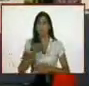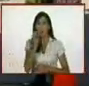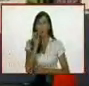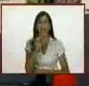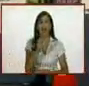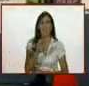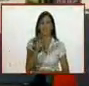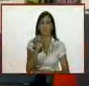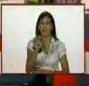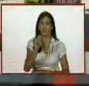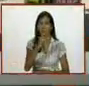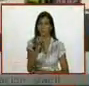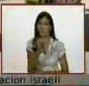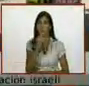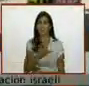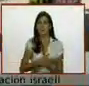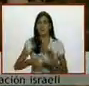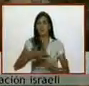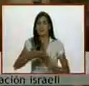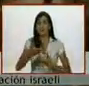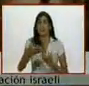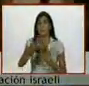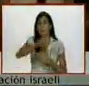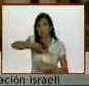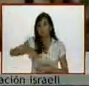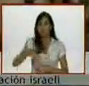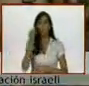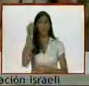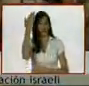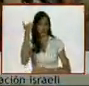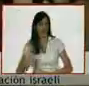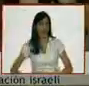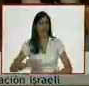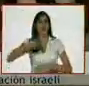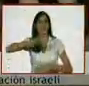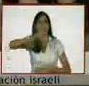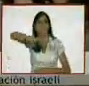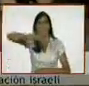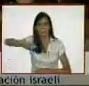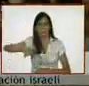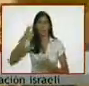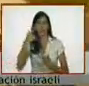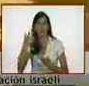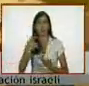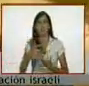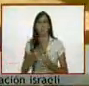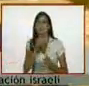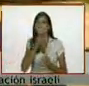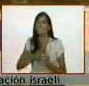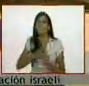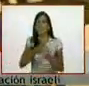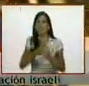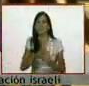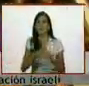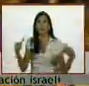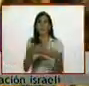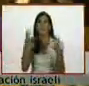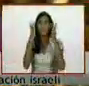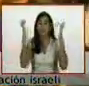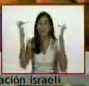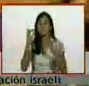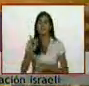Alfonso Cano asegura que la operación Jaque, donde fueron liberados Ingrid Betancourt y otros 14 retenidos, estuvo dirigida por servicios de